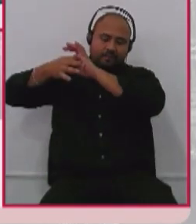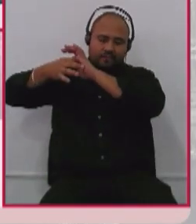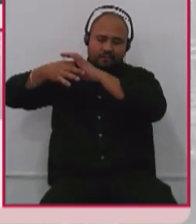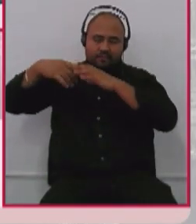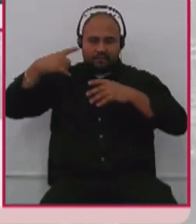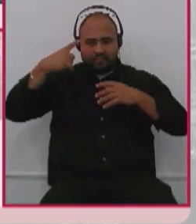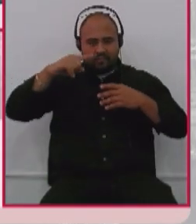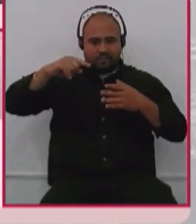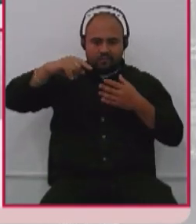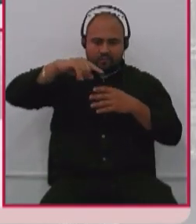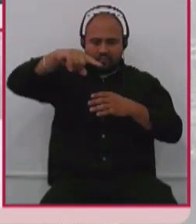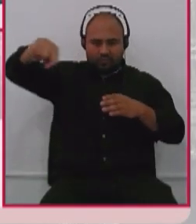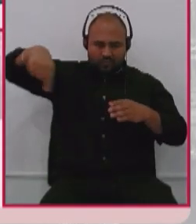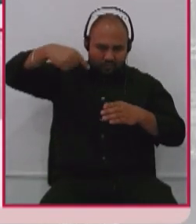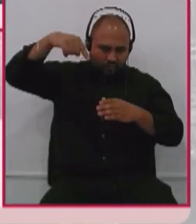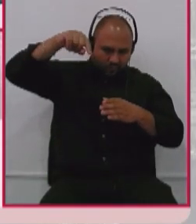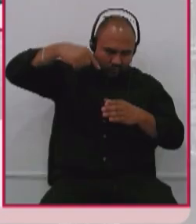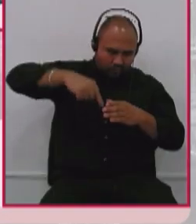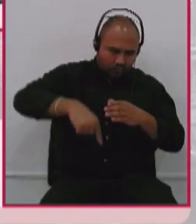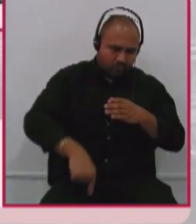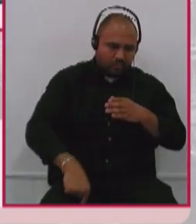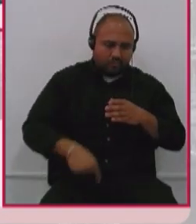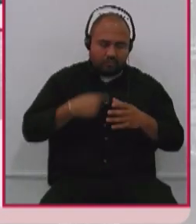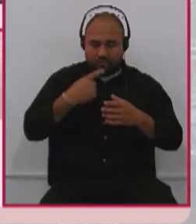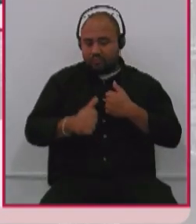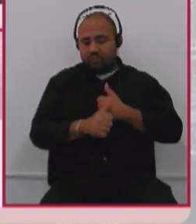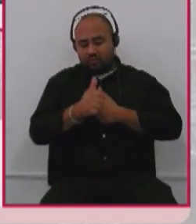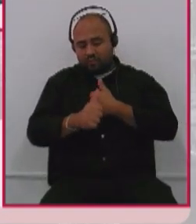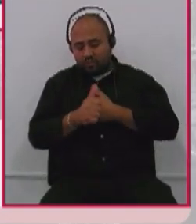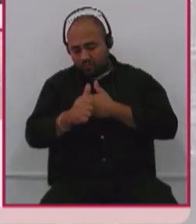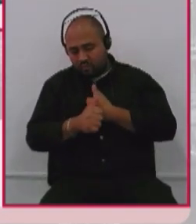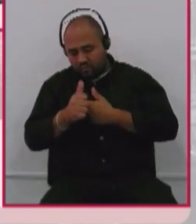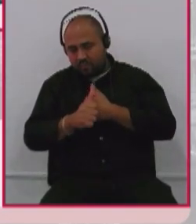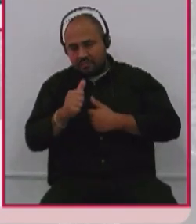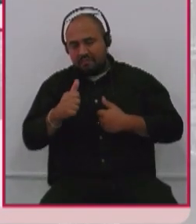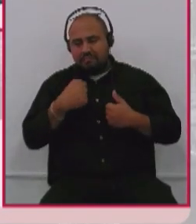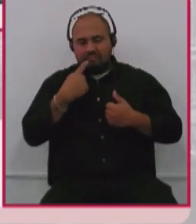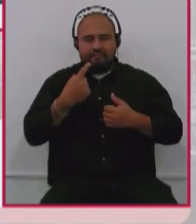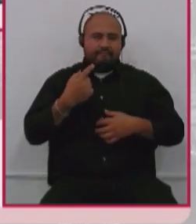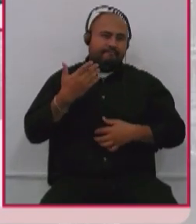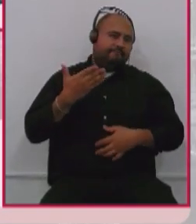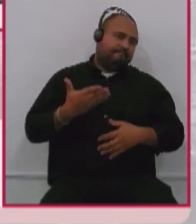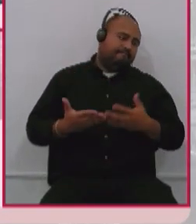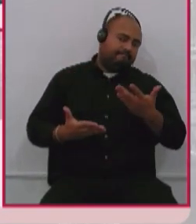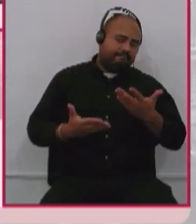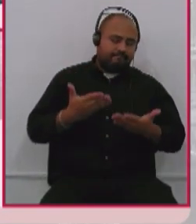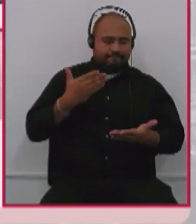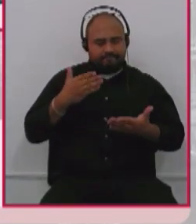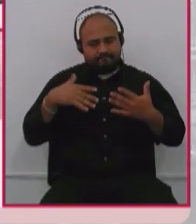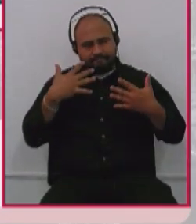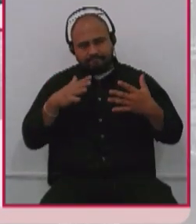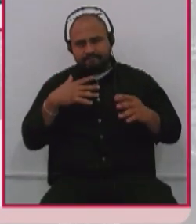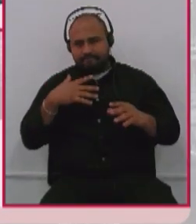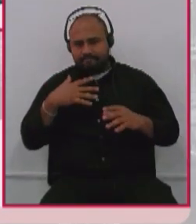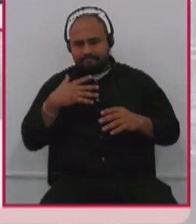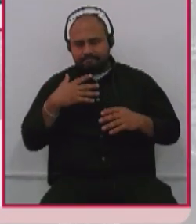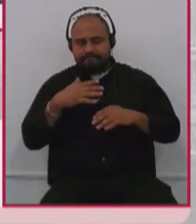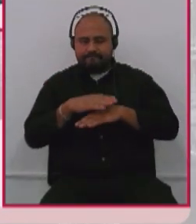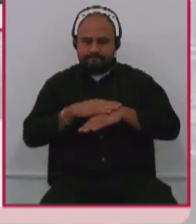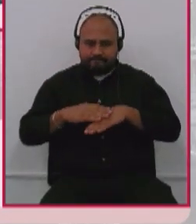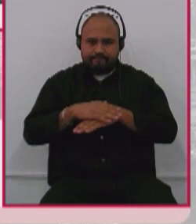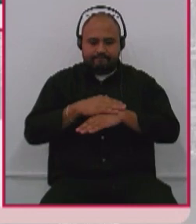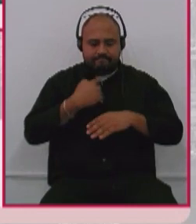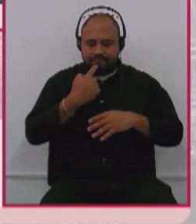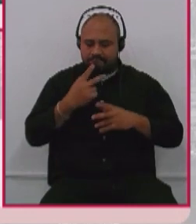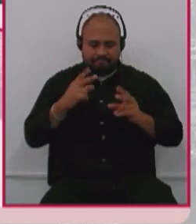zonas más profundas y ¿realmente estas representan un real riesgo? Y la respuesta fue no. Después de una evaluación geotécnica se determinó que solo las